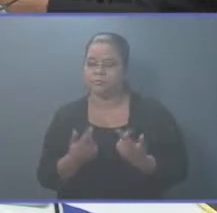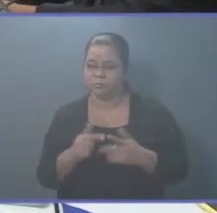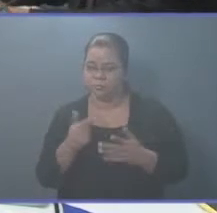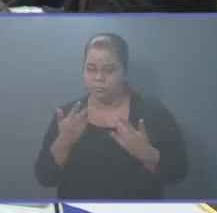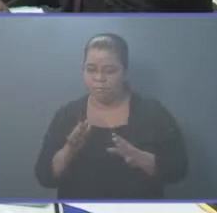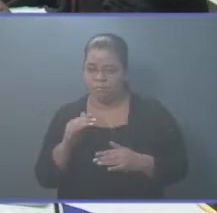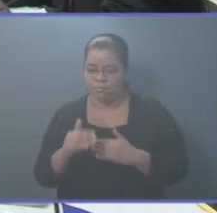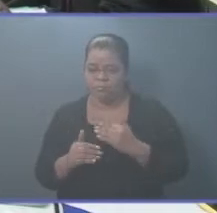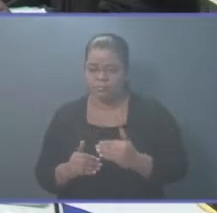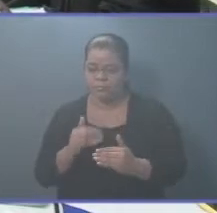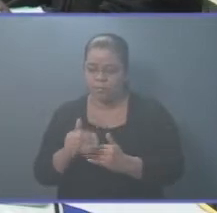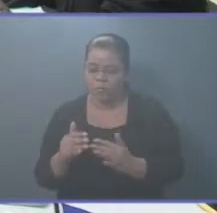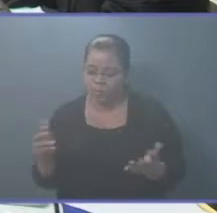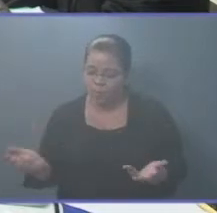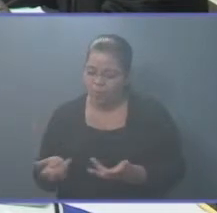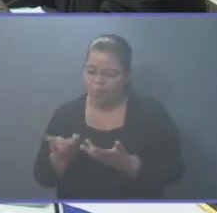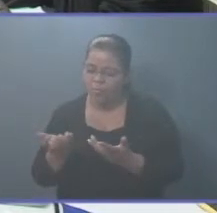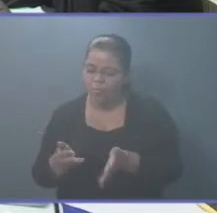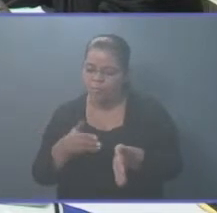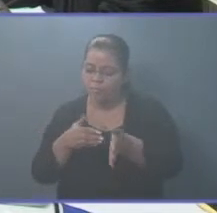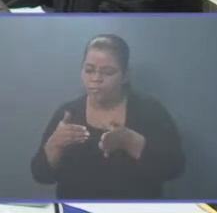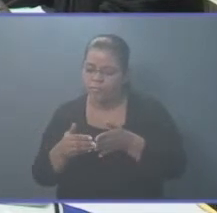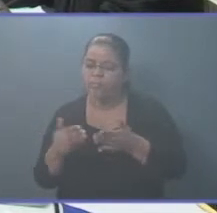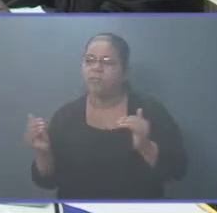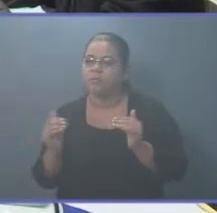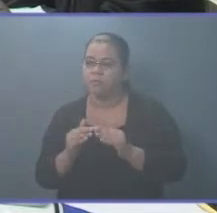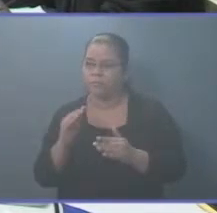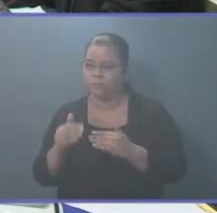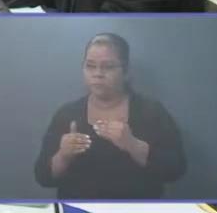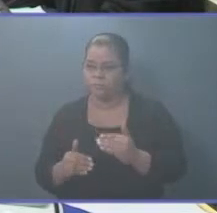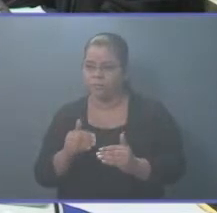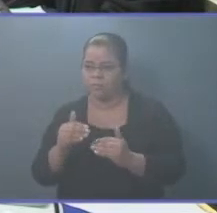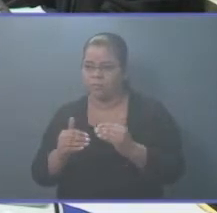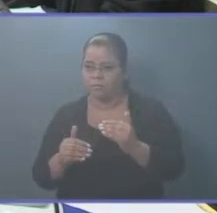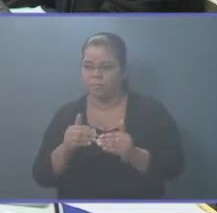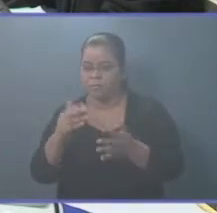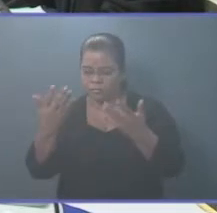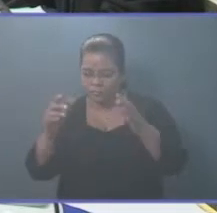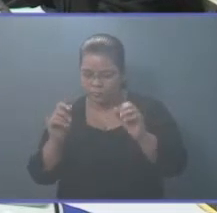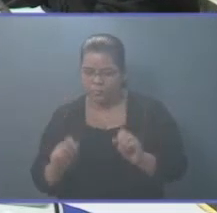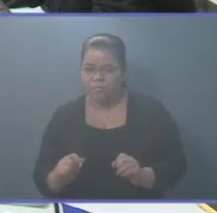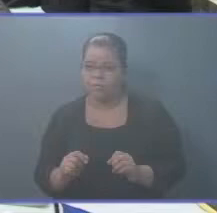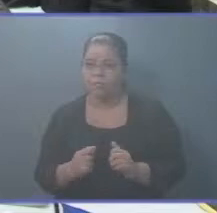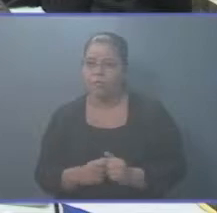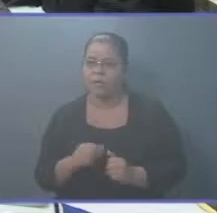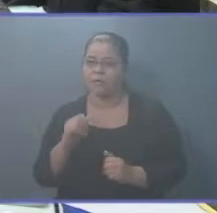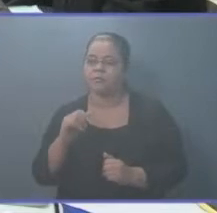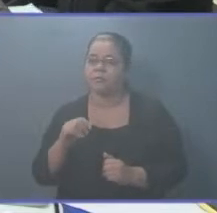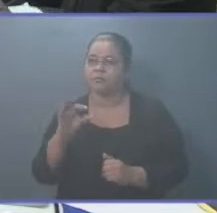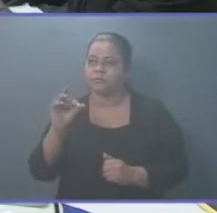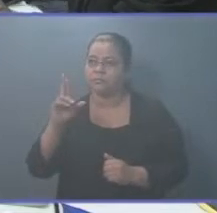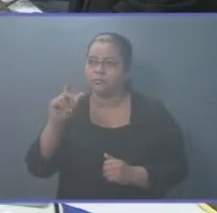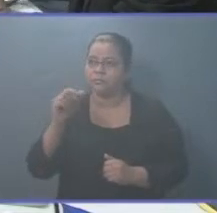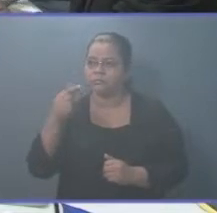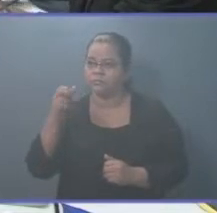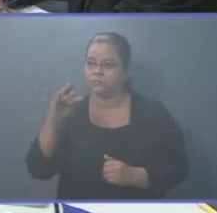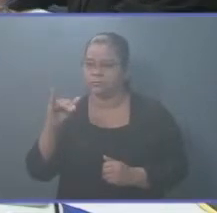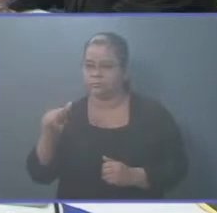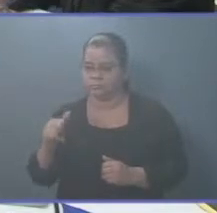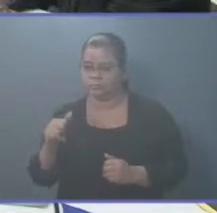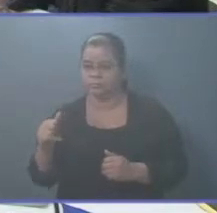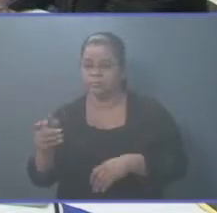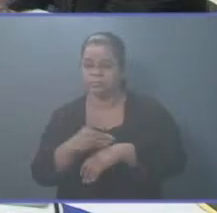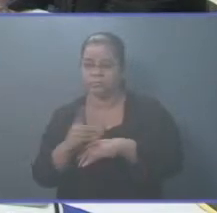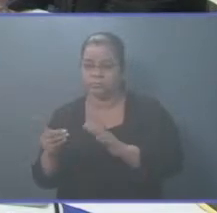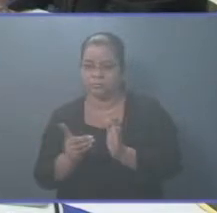la investigación inicial como procedimientos que se pudieran dar en flagrancia. El señor diputado